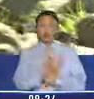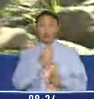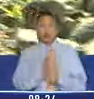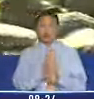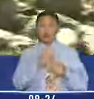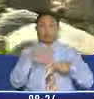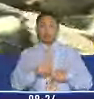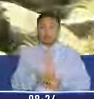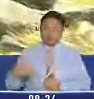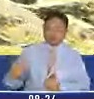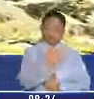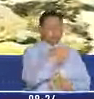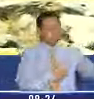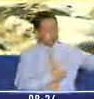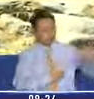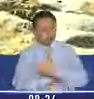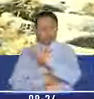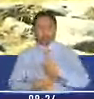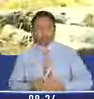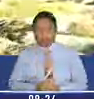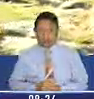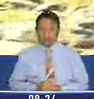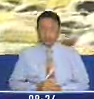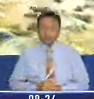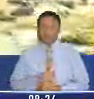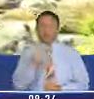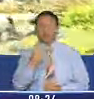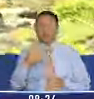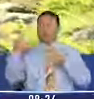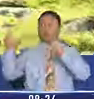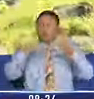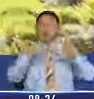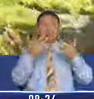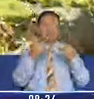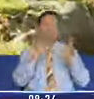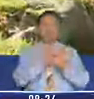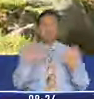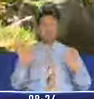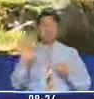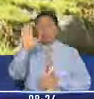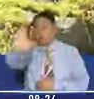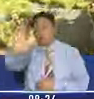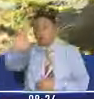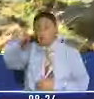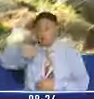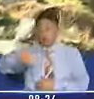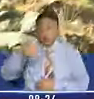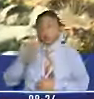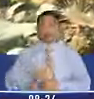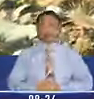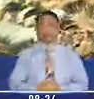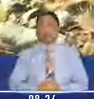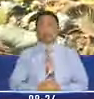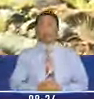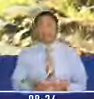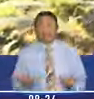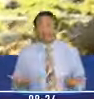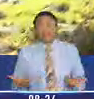y suben, pero a toda velocidad. No hay una señal en ninguna parte, no hay un disco par en ninguna parte.